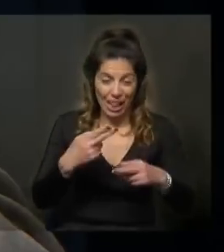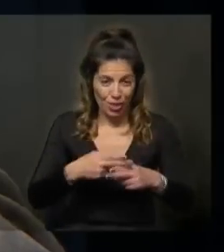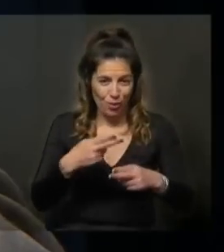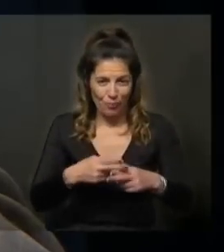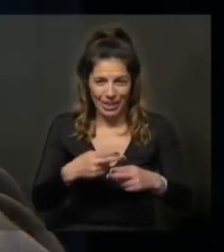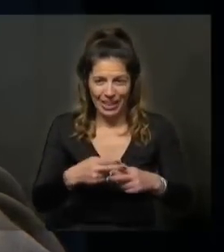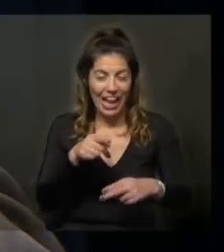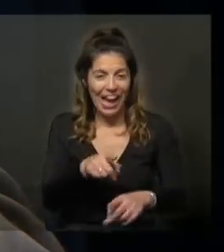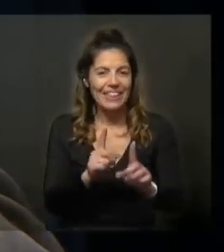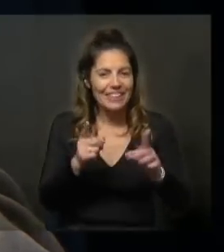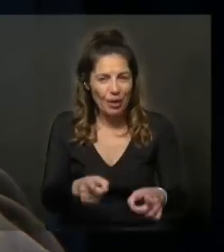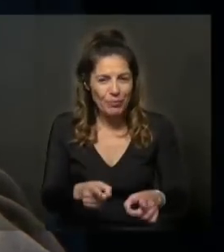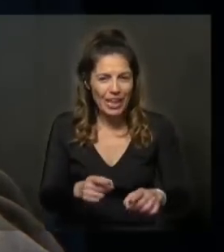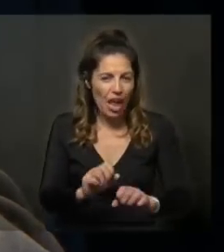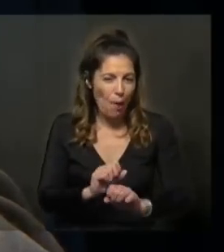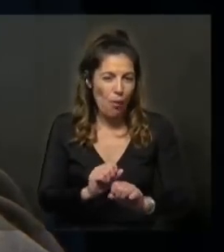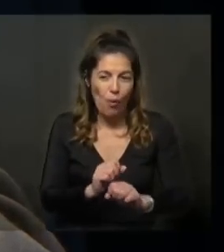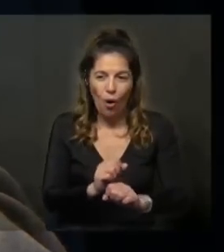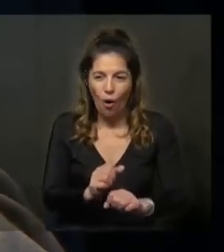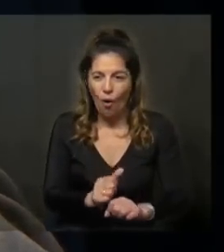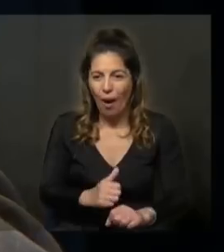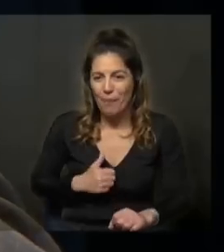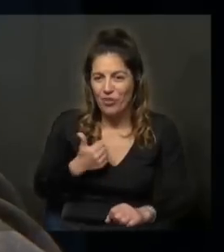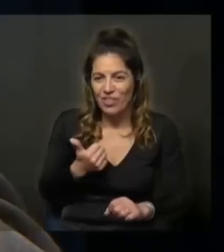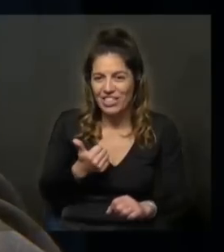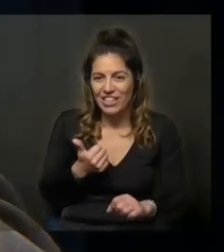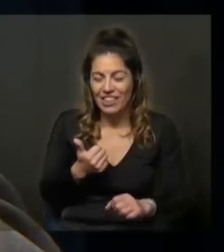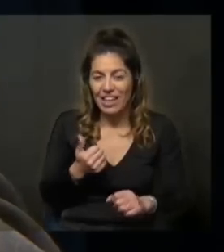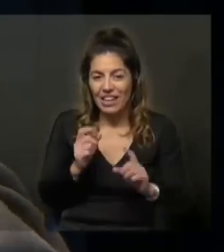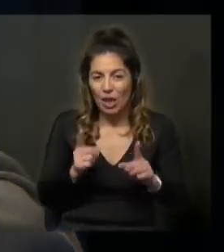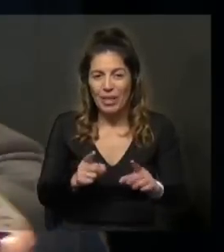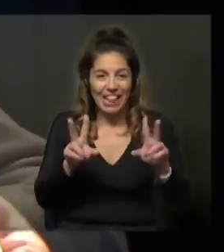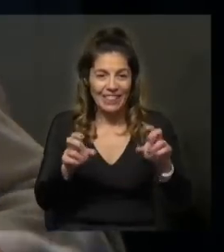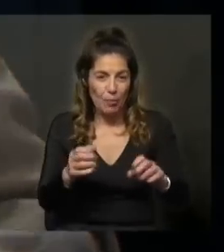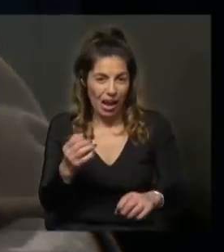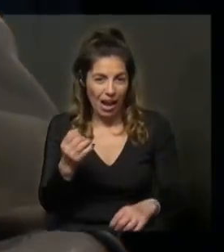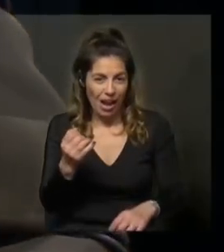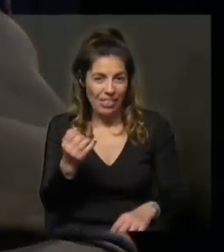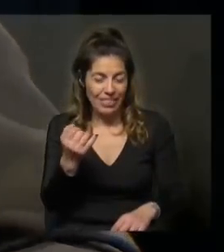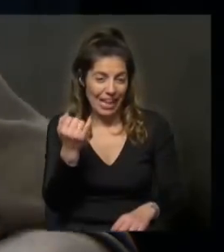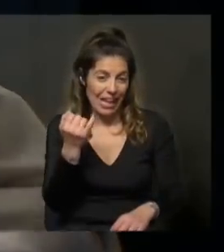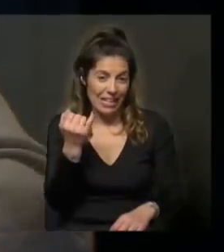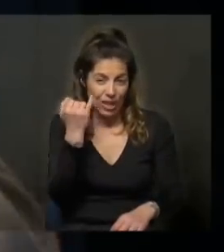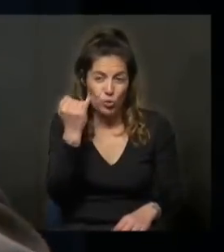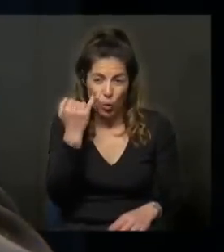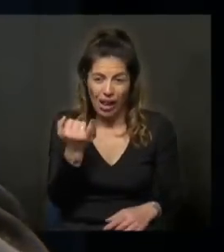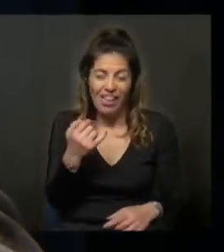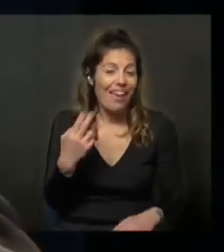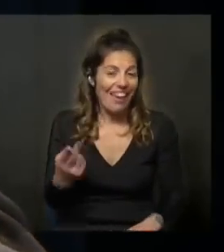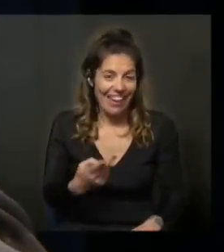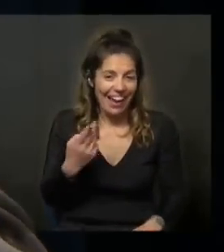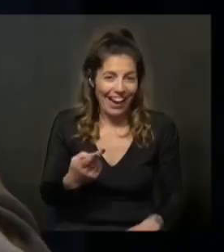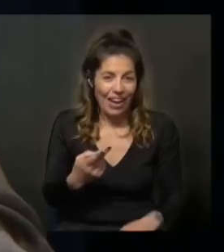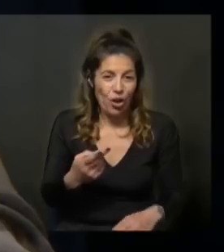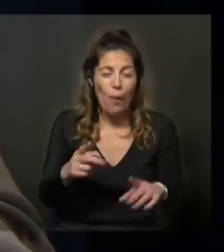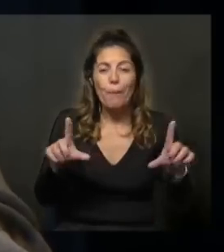ahí también hay una explotación de la orientación sexual y era muy raro porque la